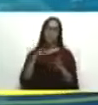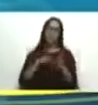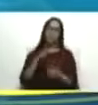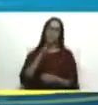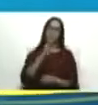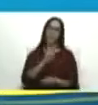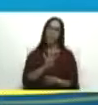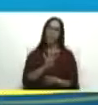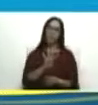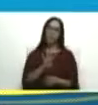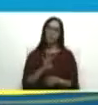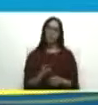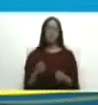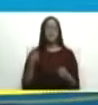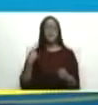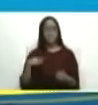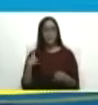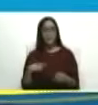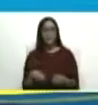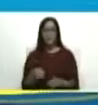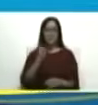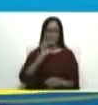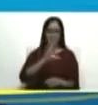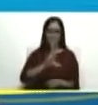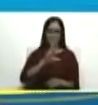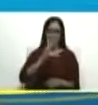2024, van a tener